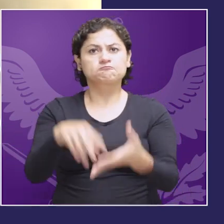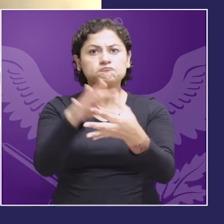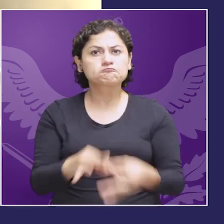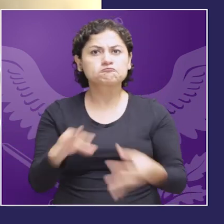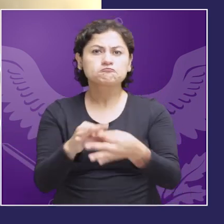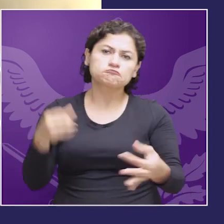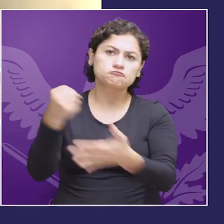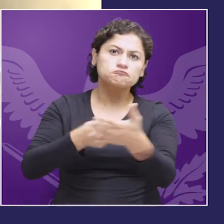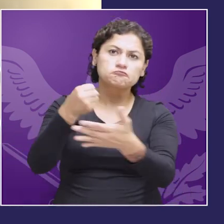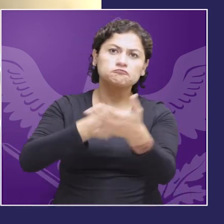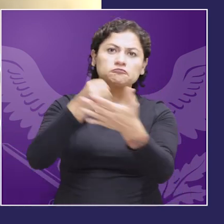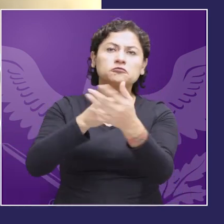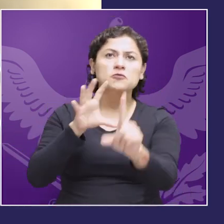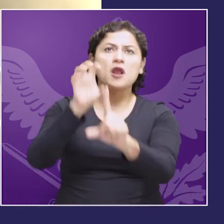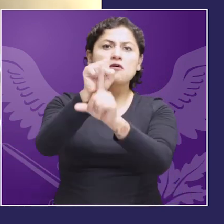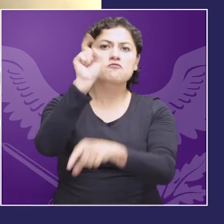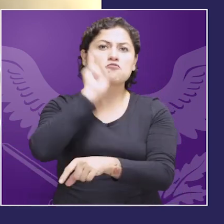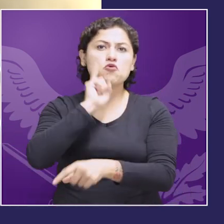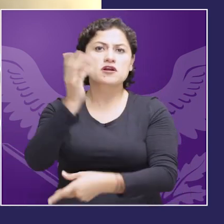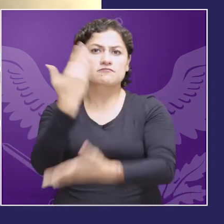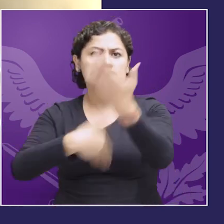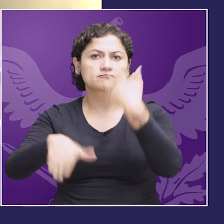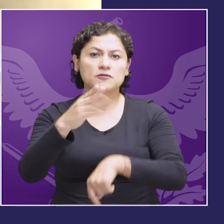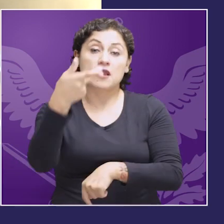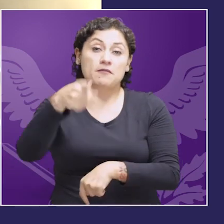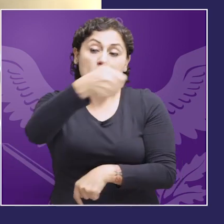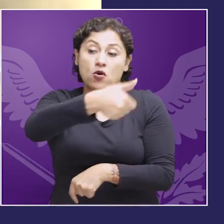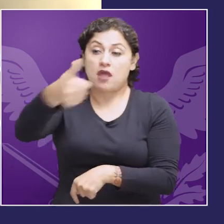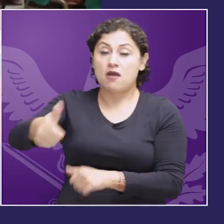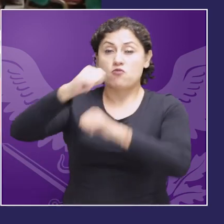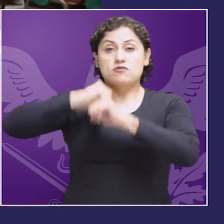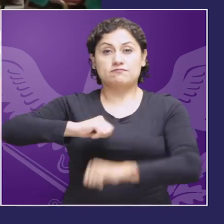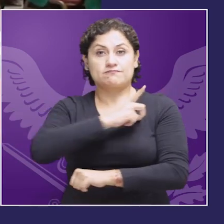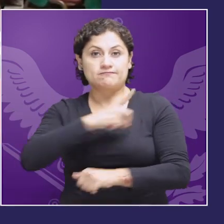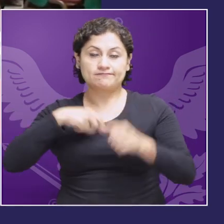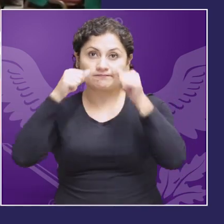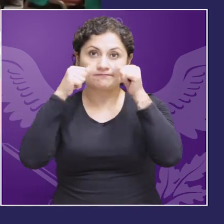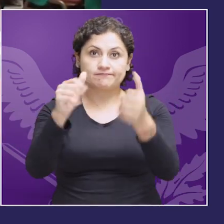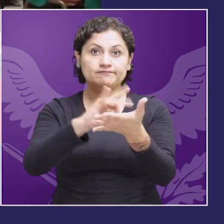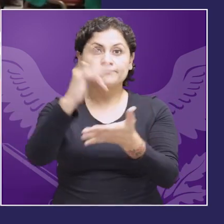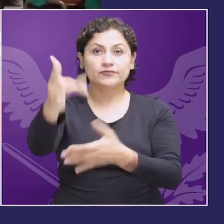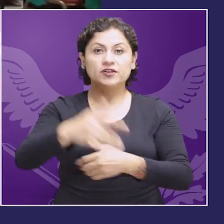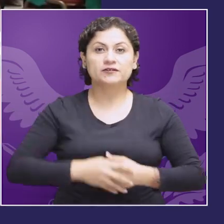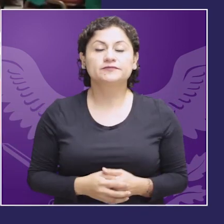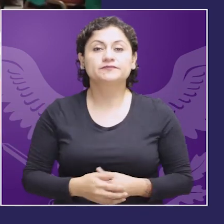del aporte de cada uno de los roles que estamos jugando. Gracias.